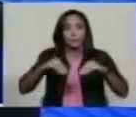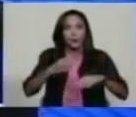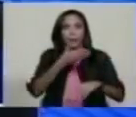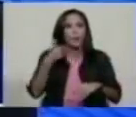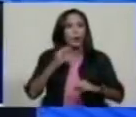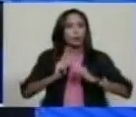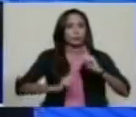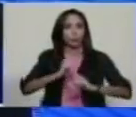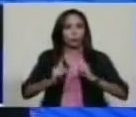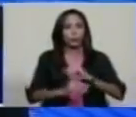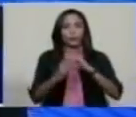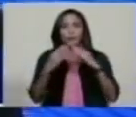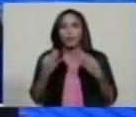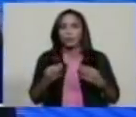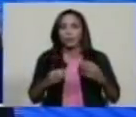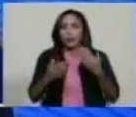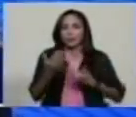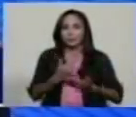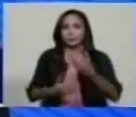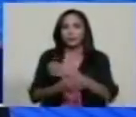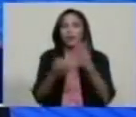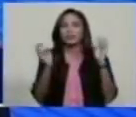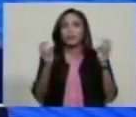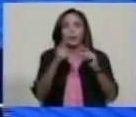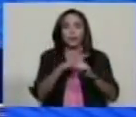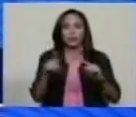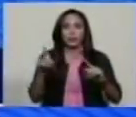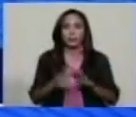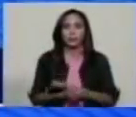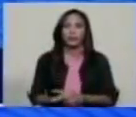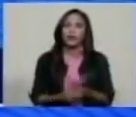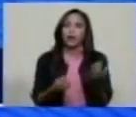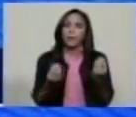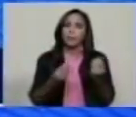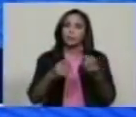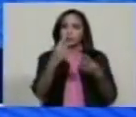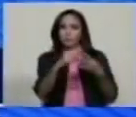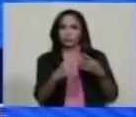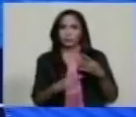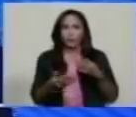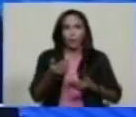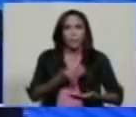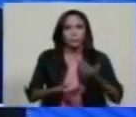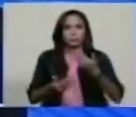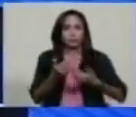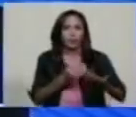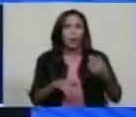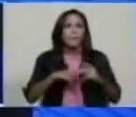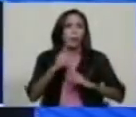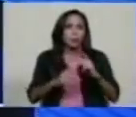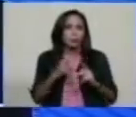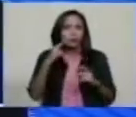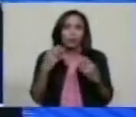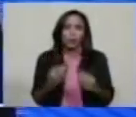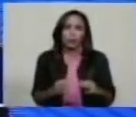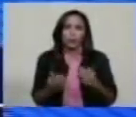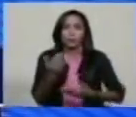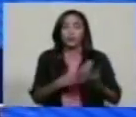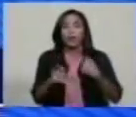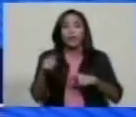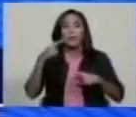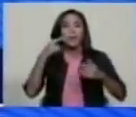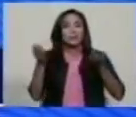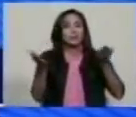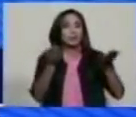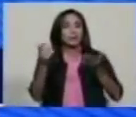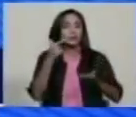productivo de toda naturaleza. Hay un mercado de exportación de bienes y productos que conocemos bien, pero también hay un mercado de exportación de servicios que